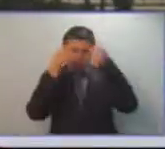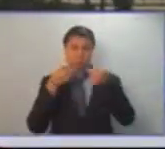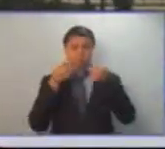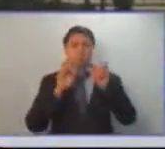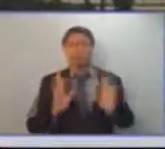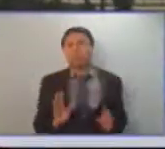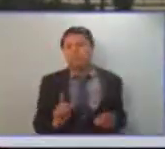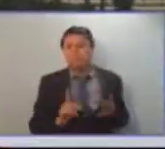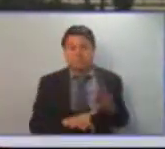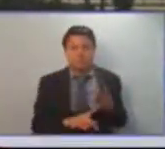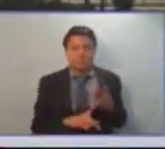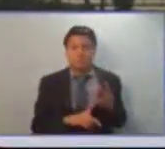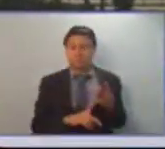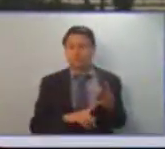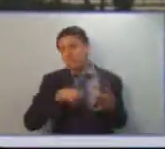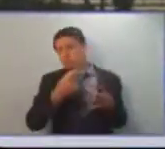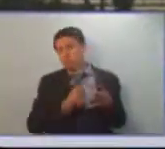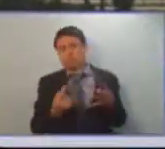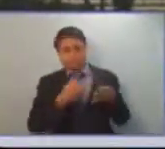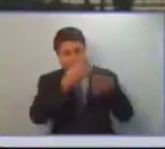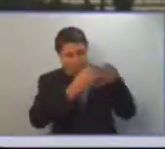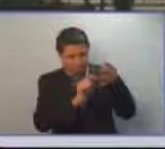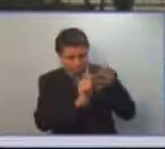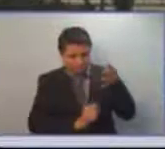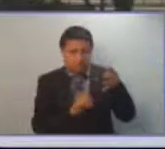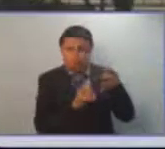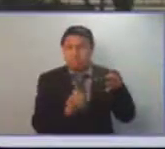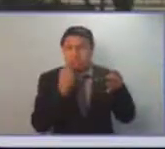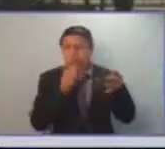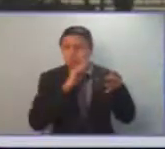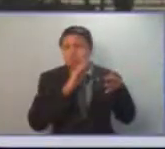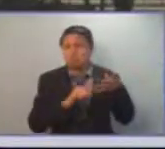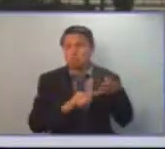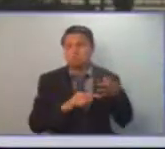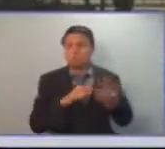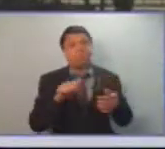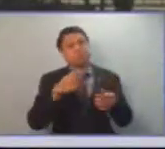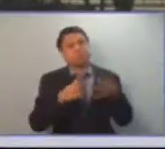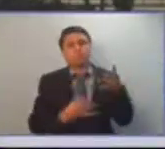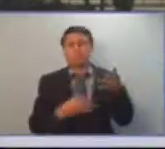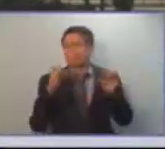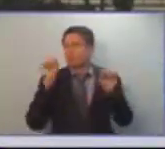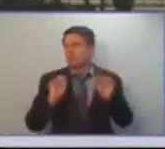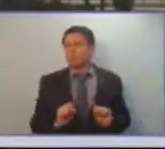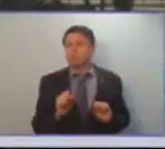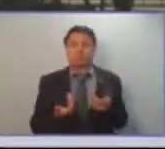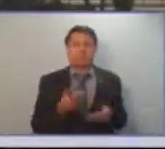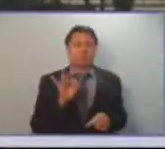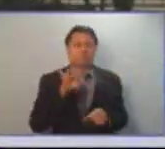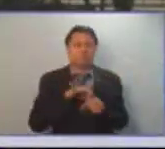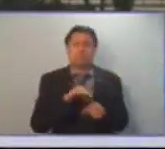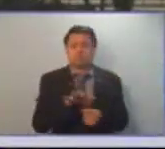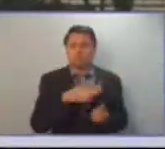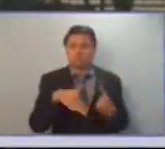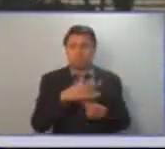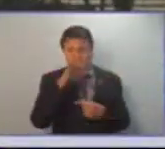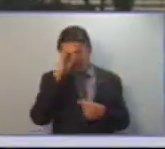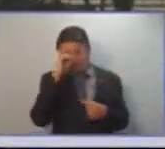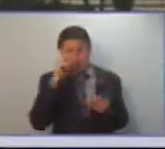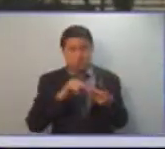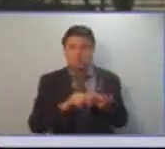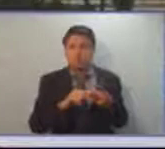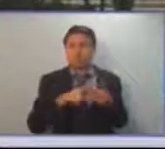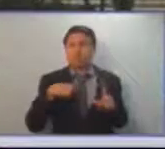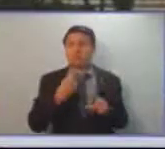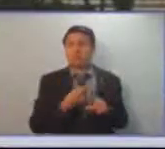condenados, otros pueden estar enfermos y otros estar impedidos por sus condiciones laborales,